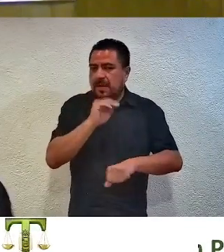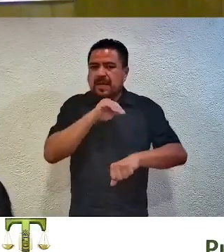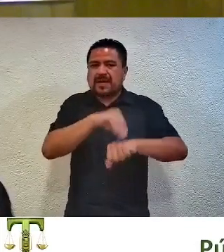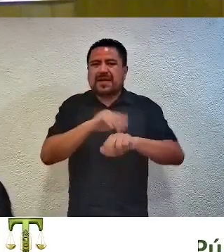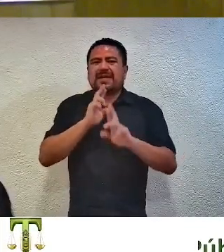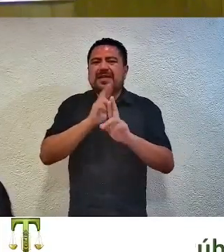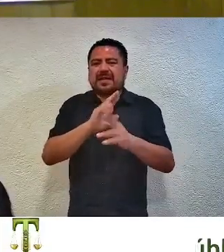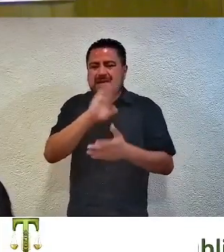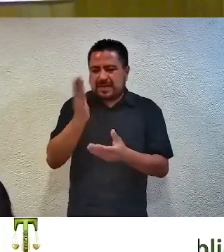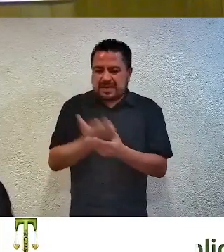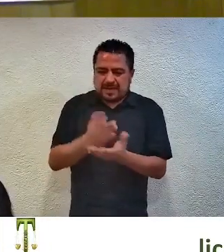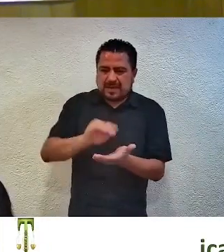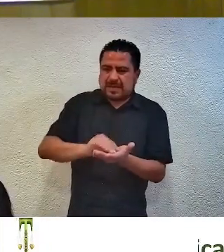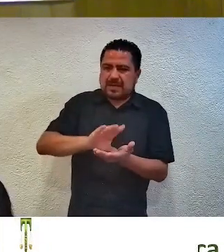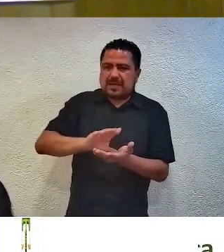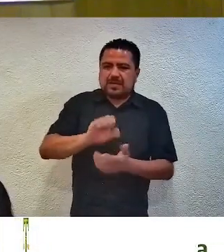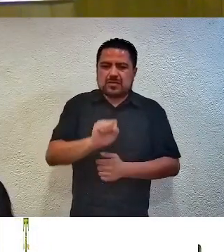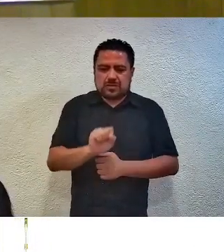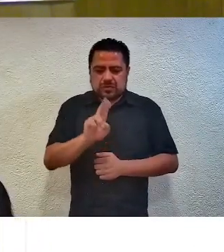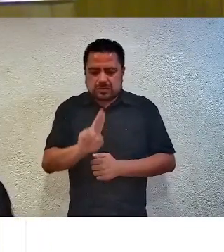resolución del expediente sub-JDC